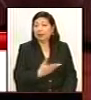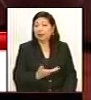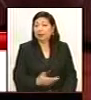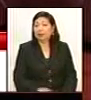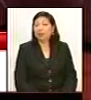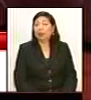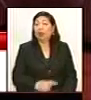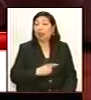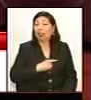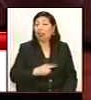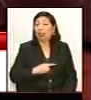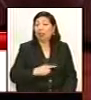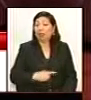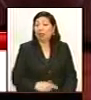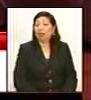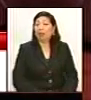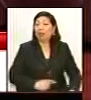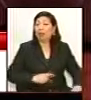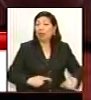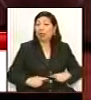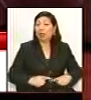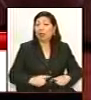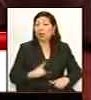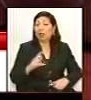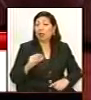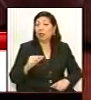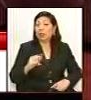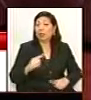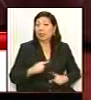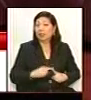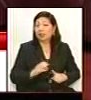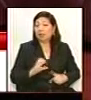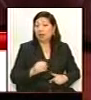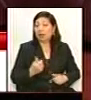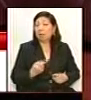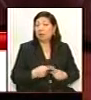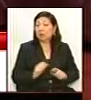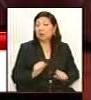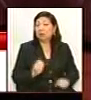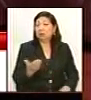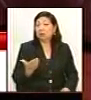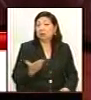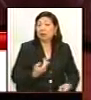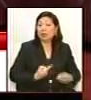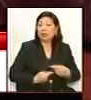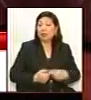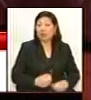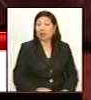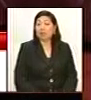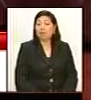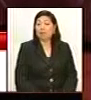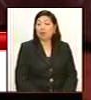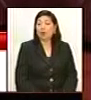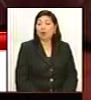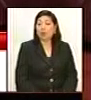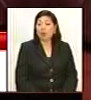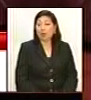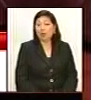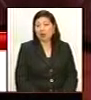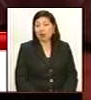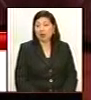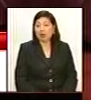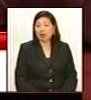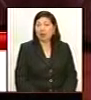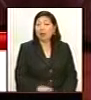de jefe de gerente central de logística. Y nosotros habíamos pedido que se remueva